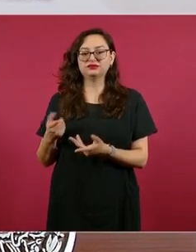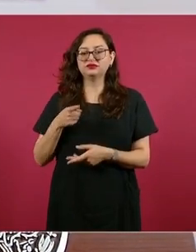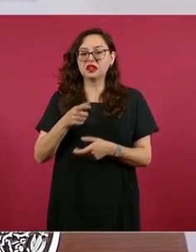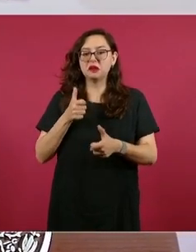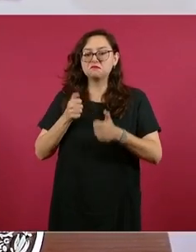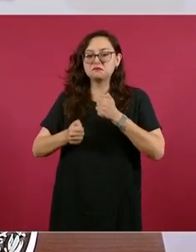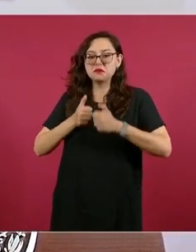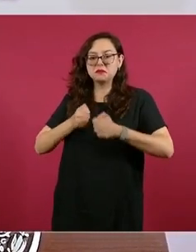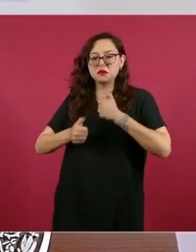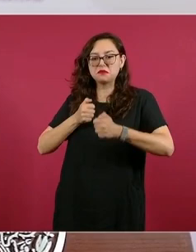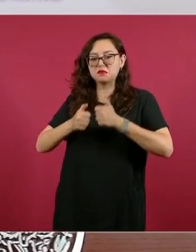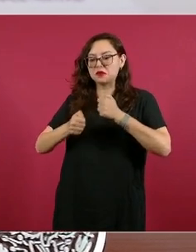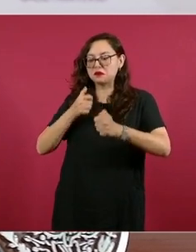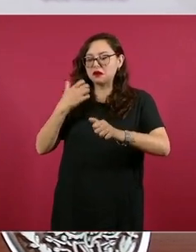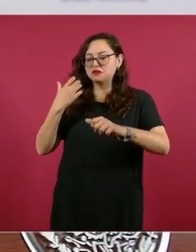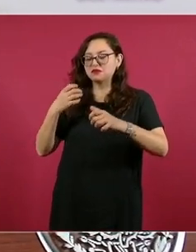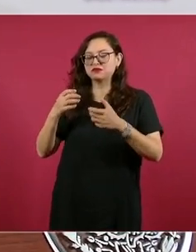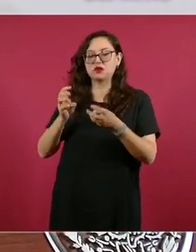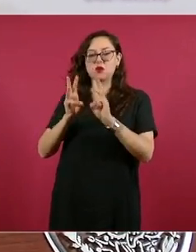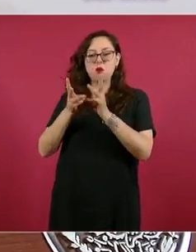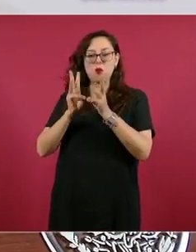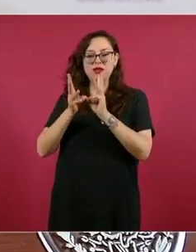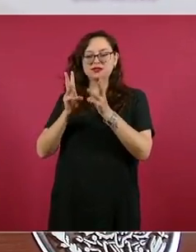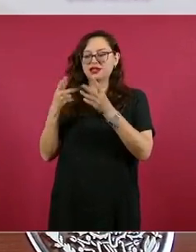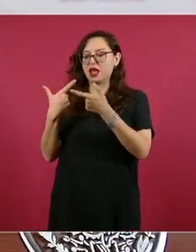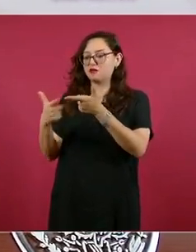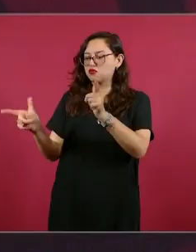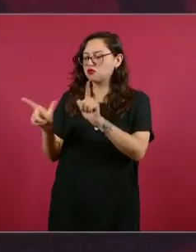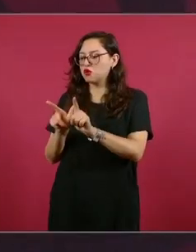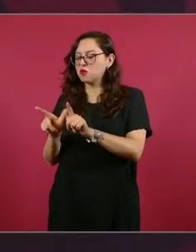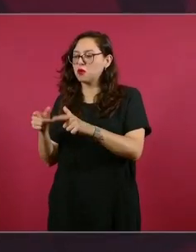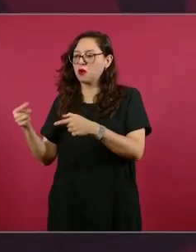Chatear, un chat con ellos,